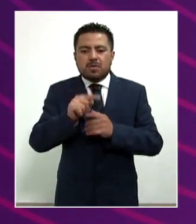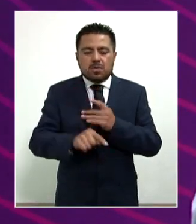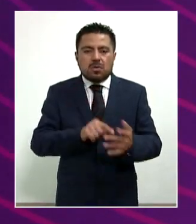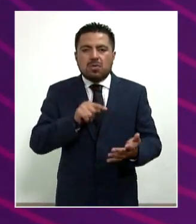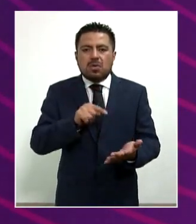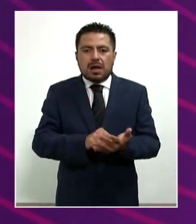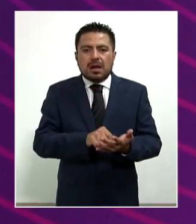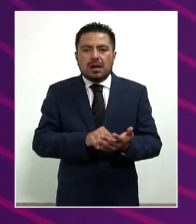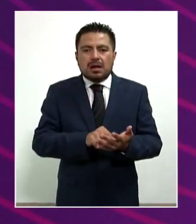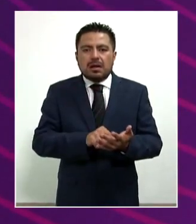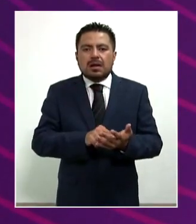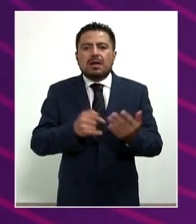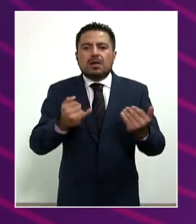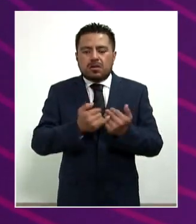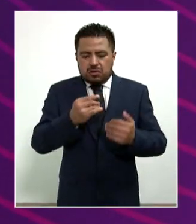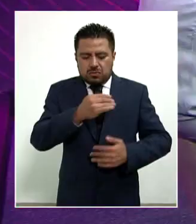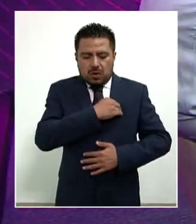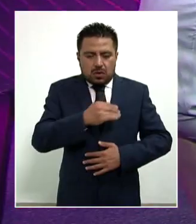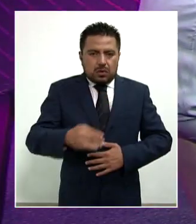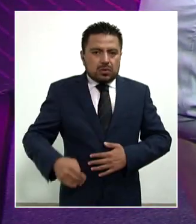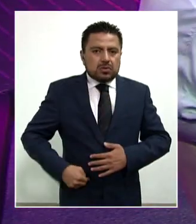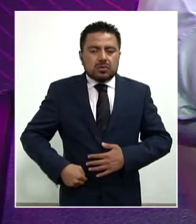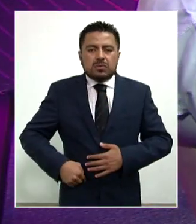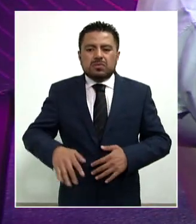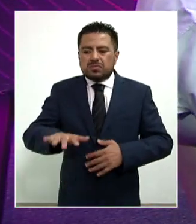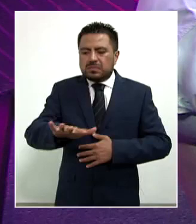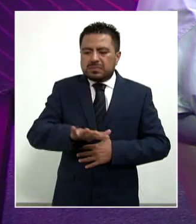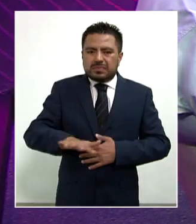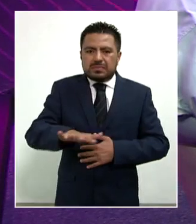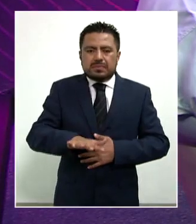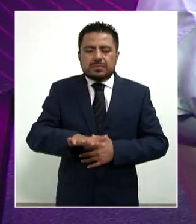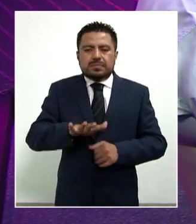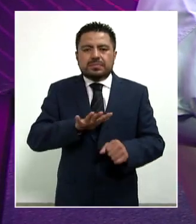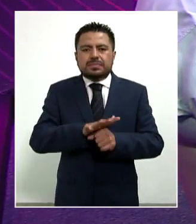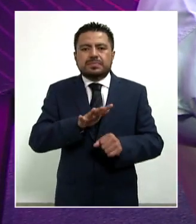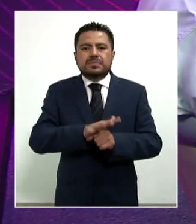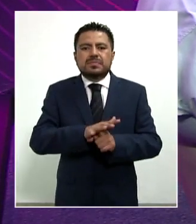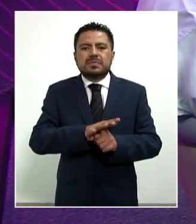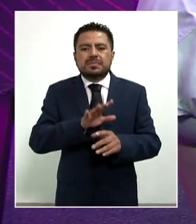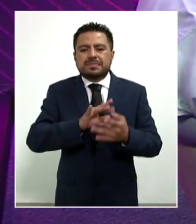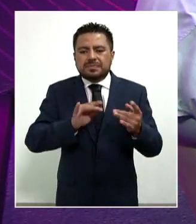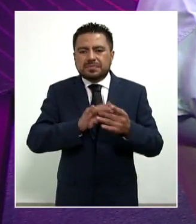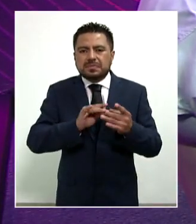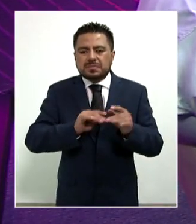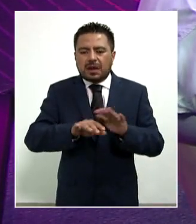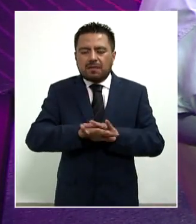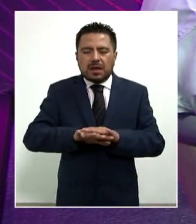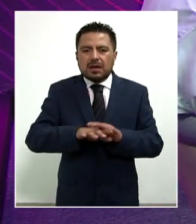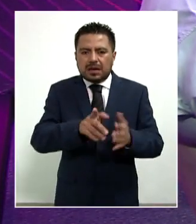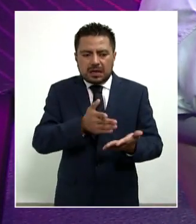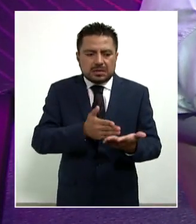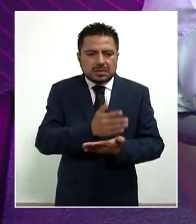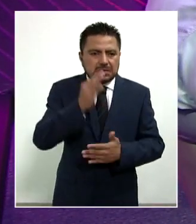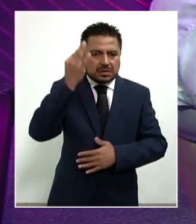lugar y del municipio y de la zona, era que los indicadores básicos de acceso a servicios, de ejercicio de